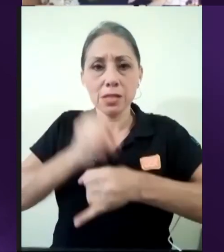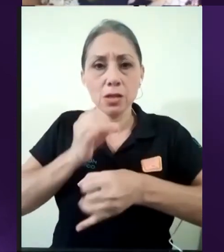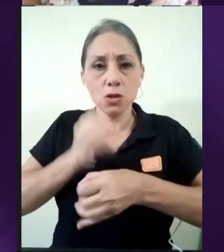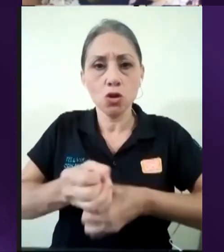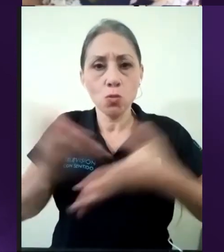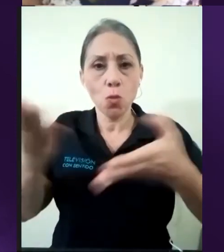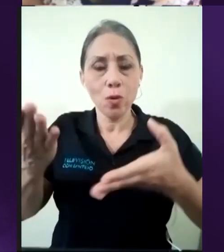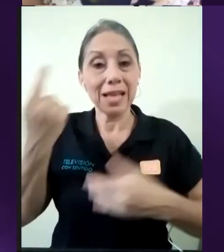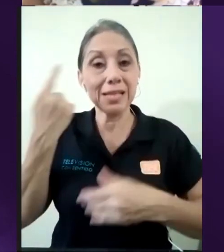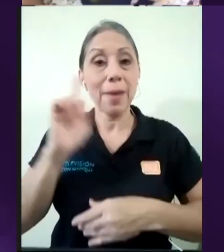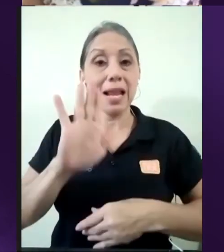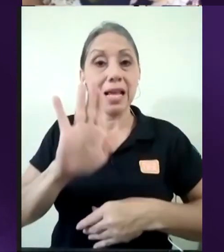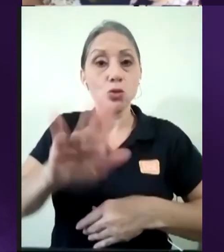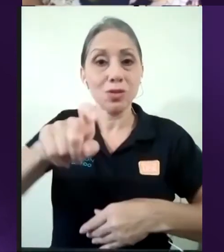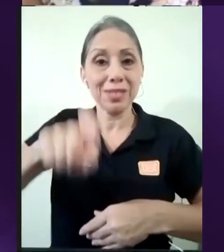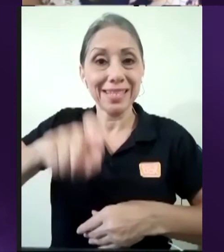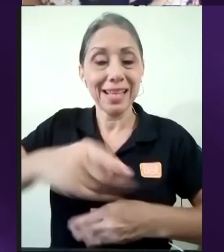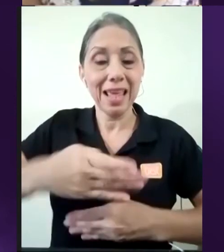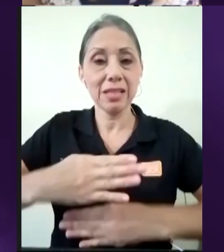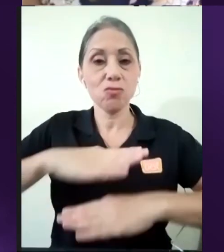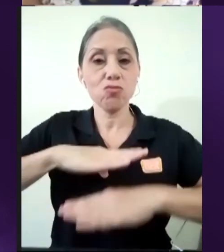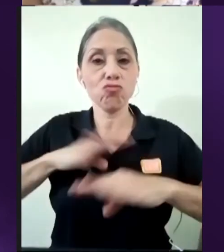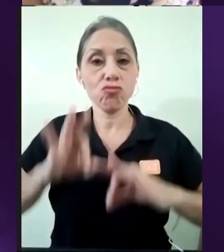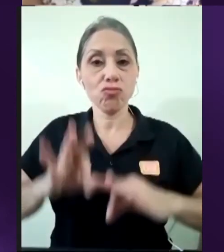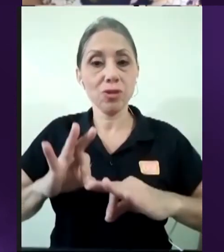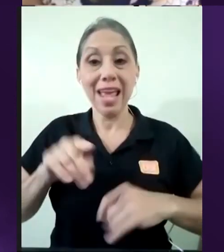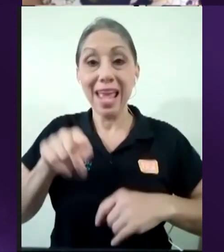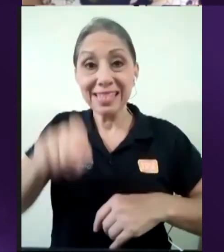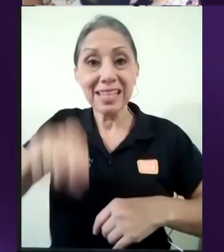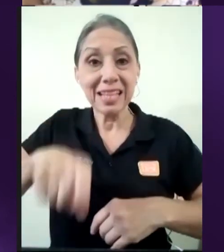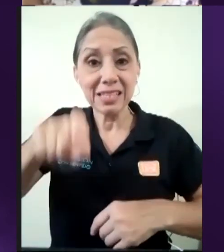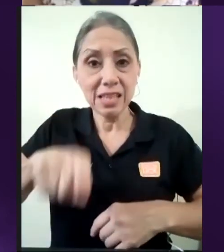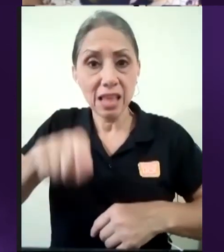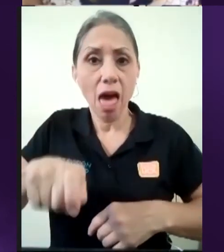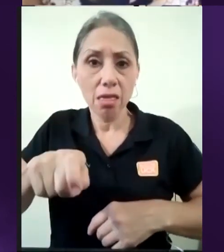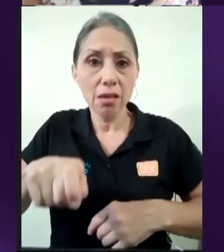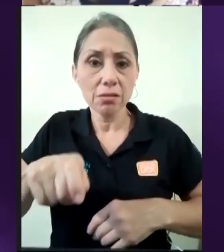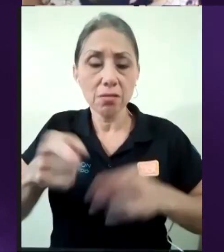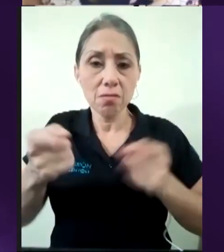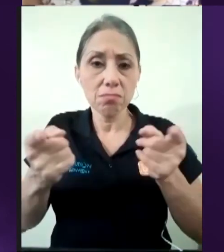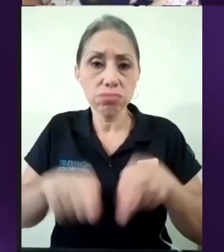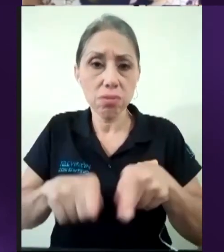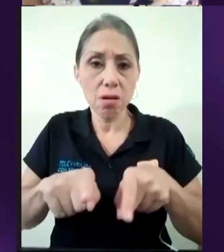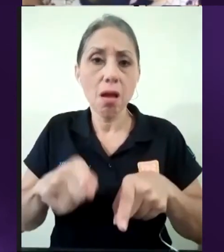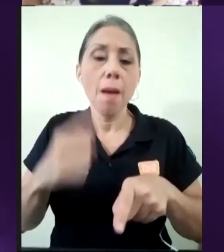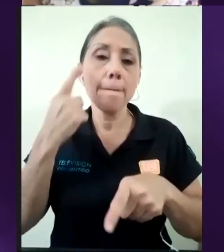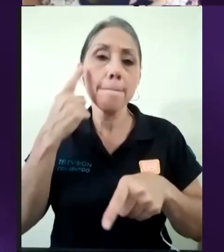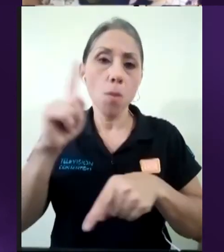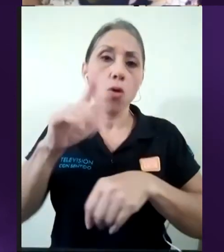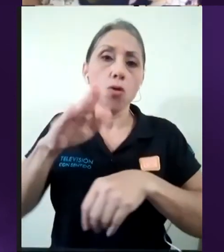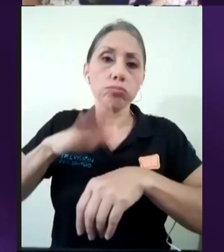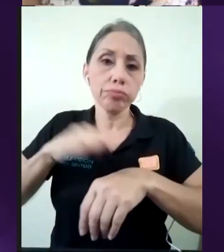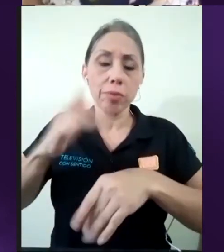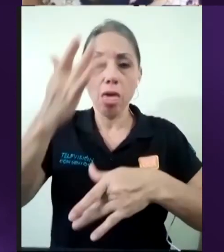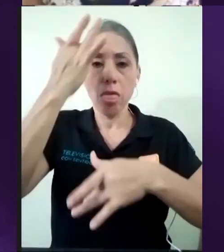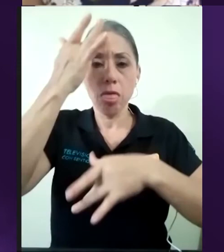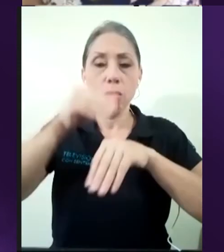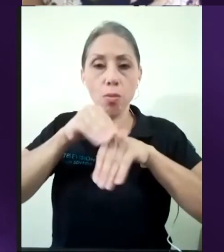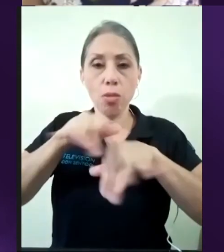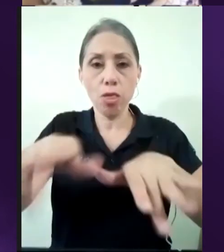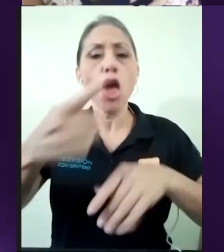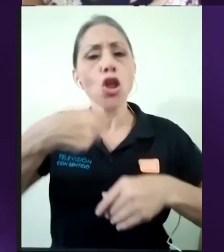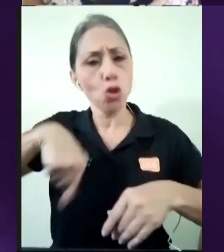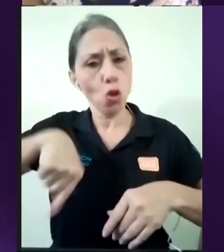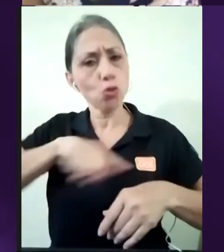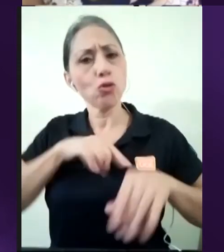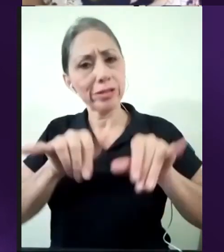necesidades que surgen precisamente a raíz de esta epidemia, que vamos a estar ahí, que